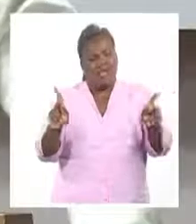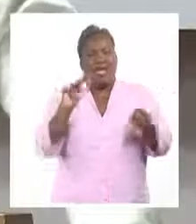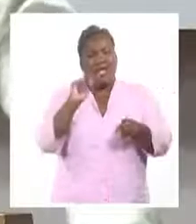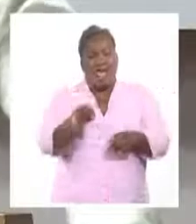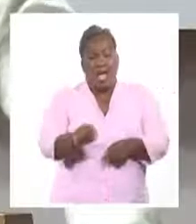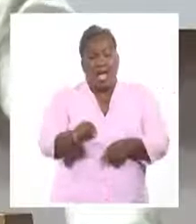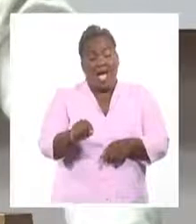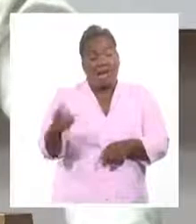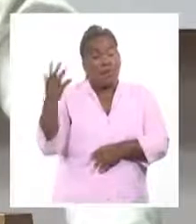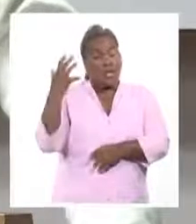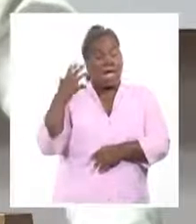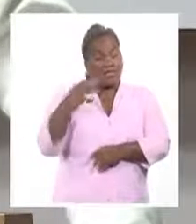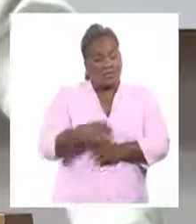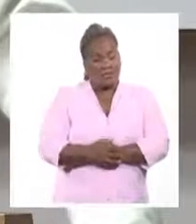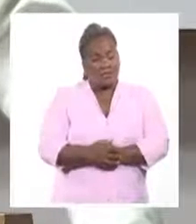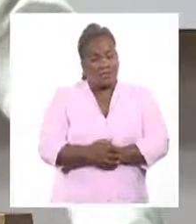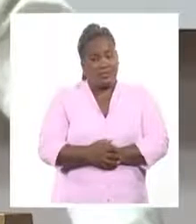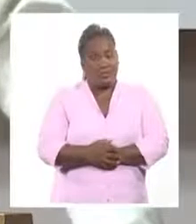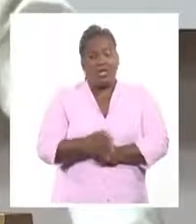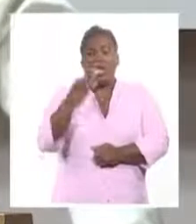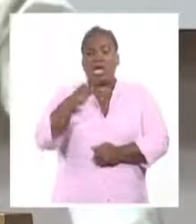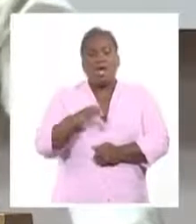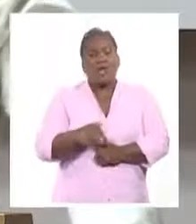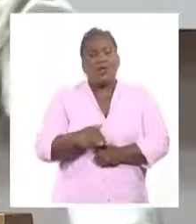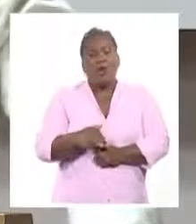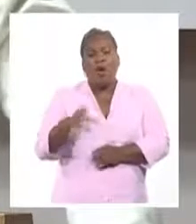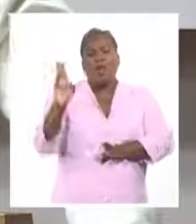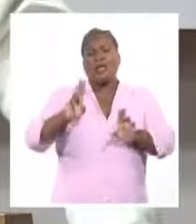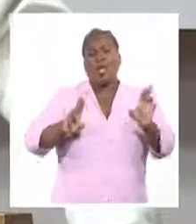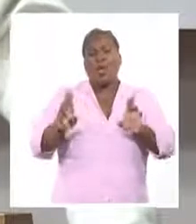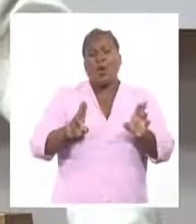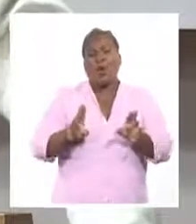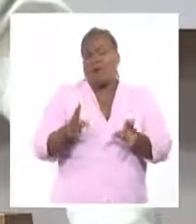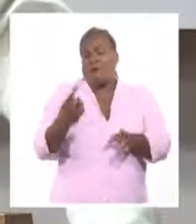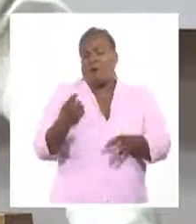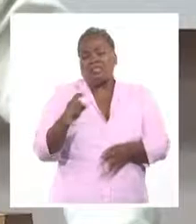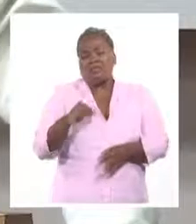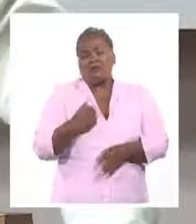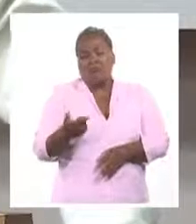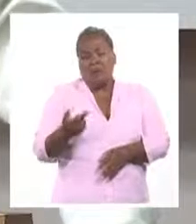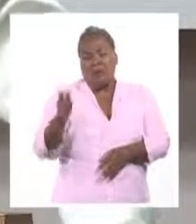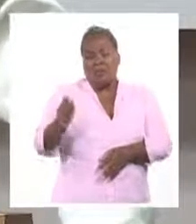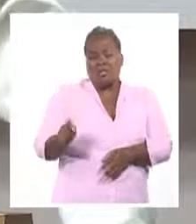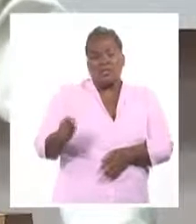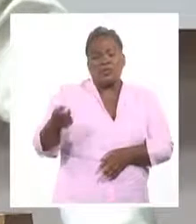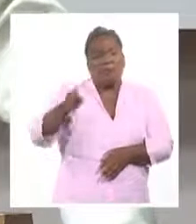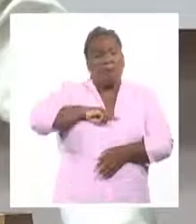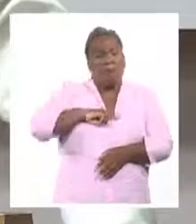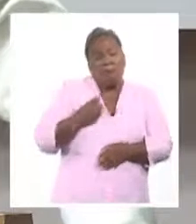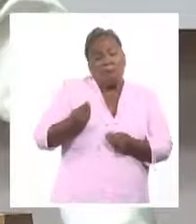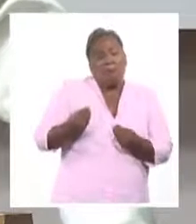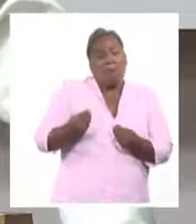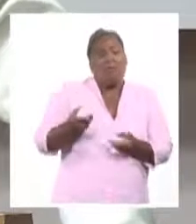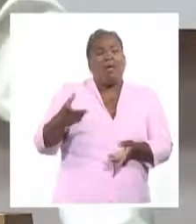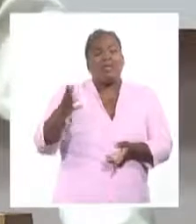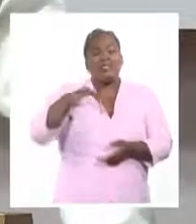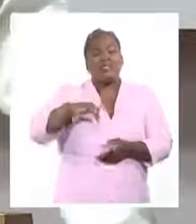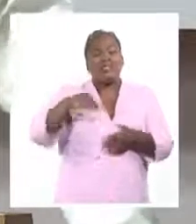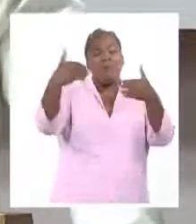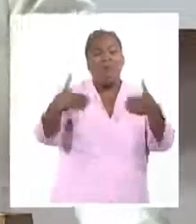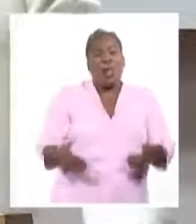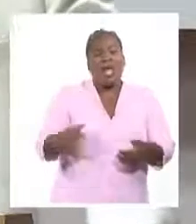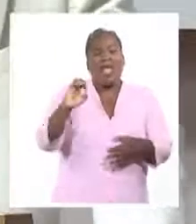peores ataques. No se han dejado arrastrar por la espiral de la ignorancia y el odio de los adversarios, sin moral, sin ética